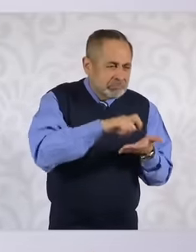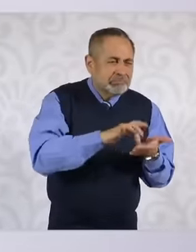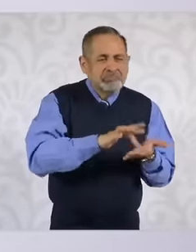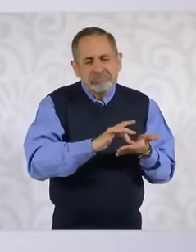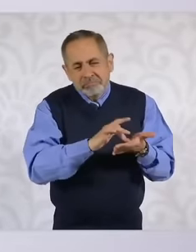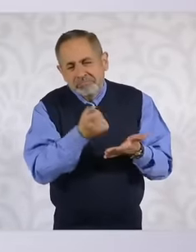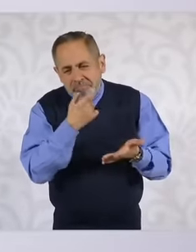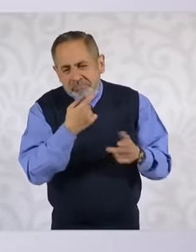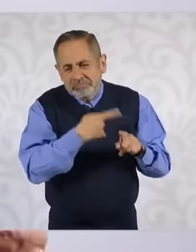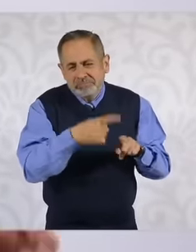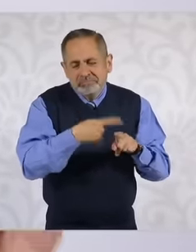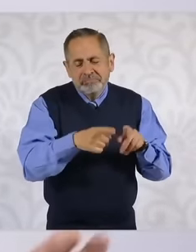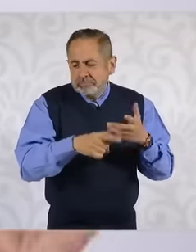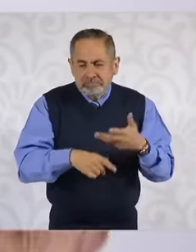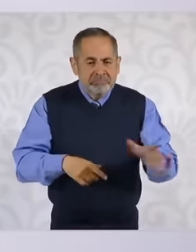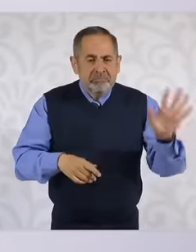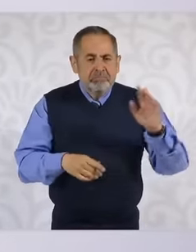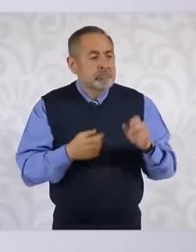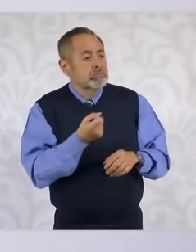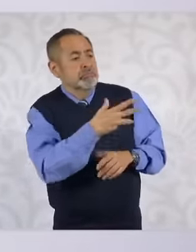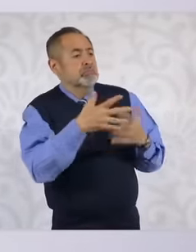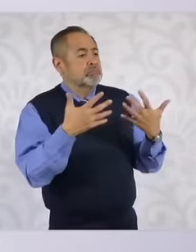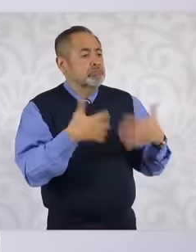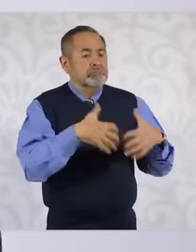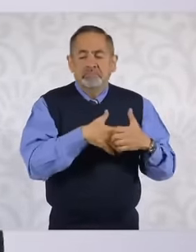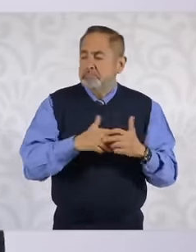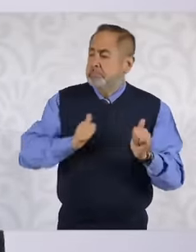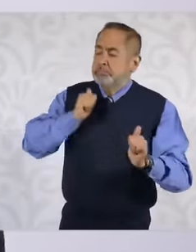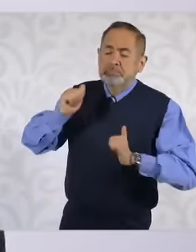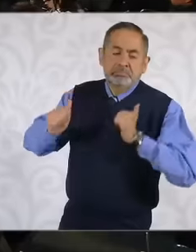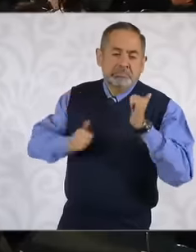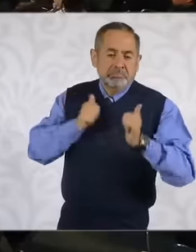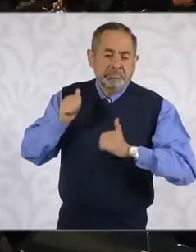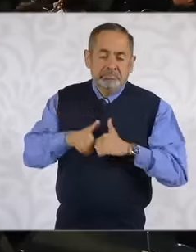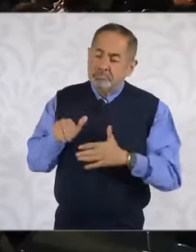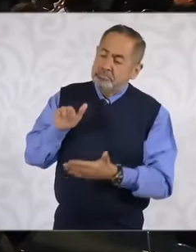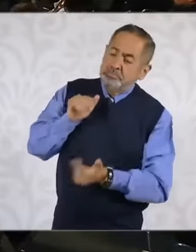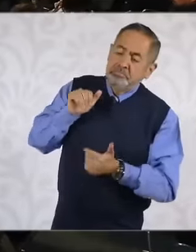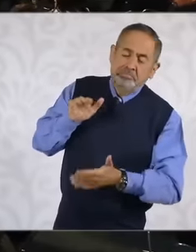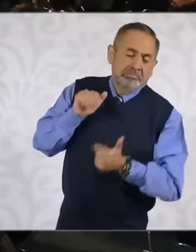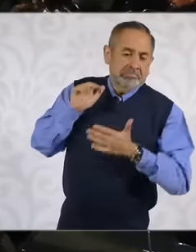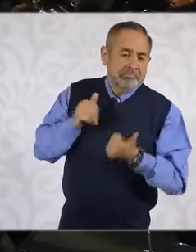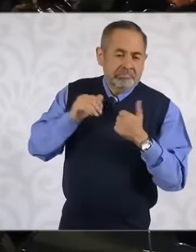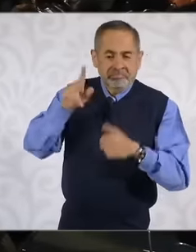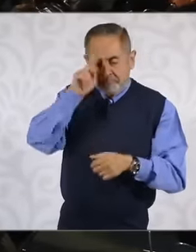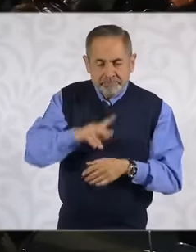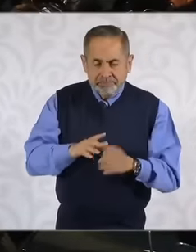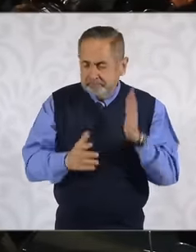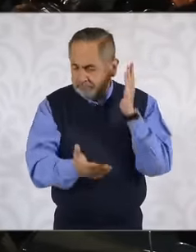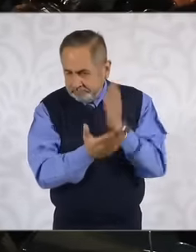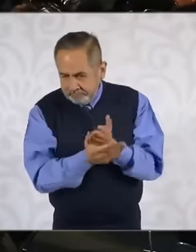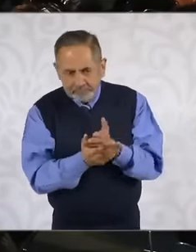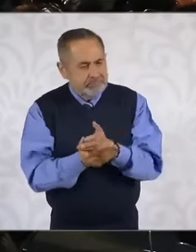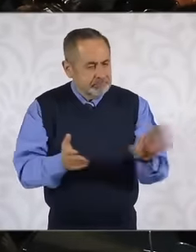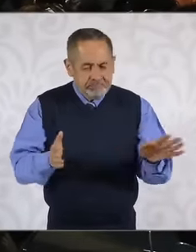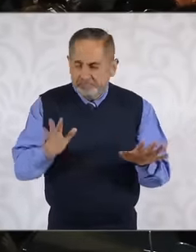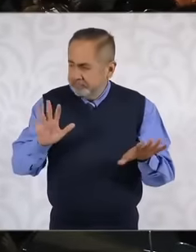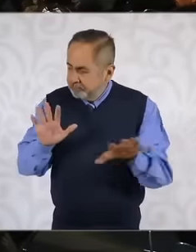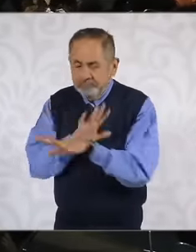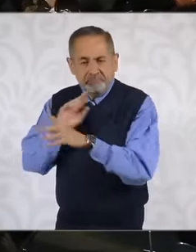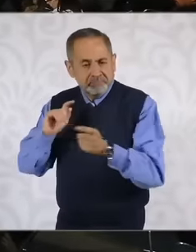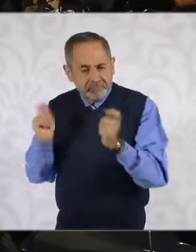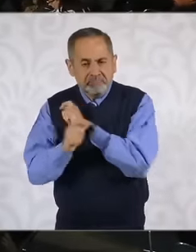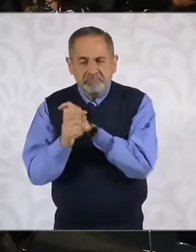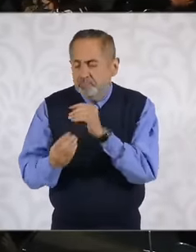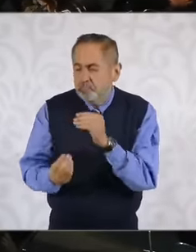y algunas empresas beneficiarias exclusivas de ello. Entonces eso cambió y hay un